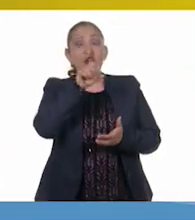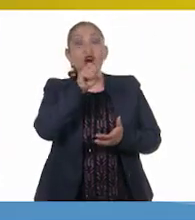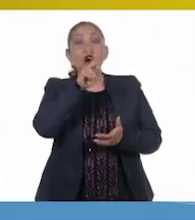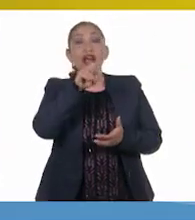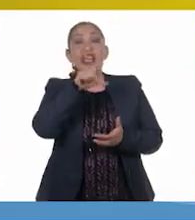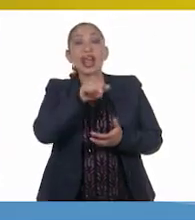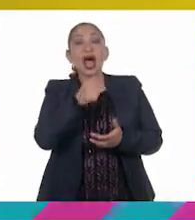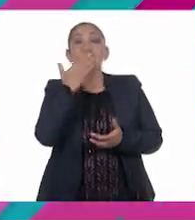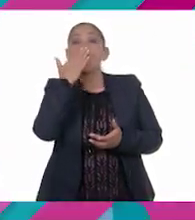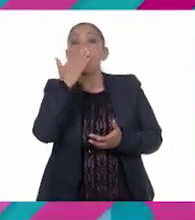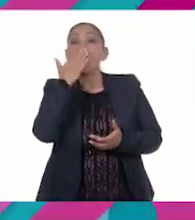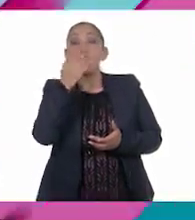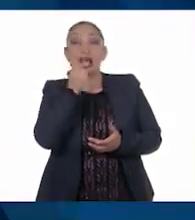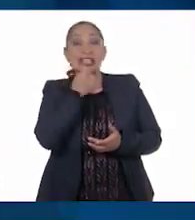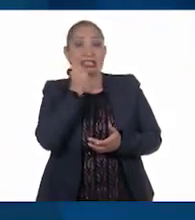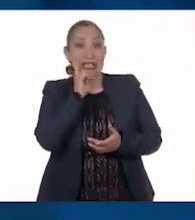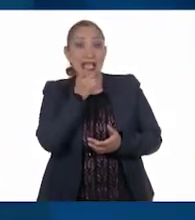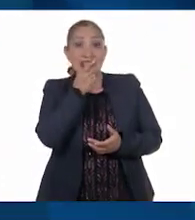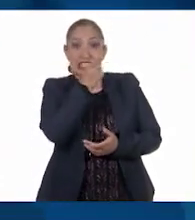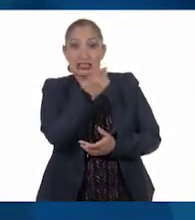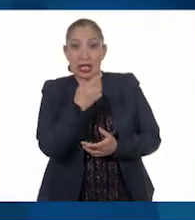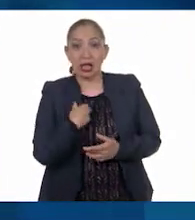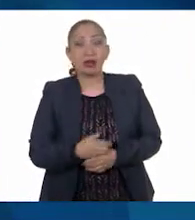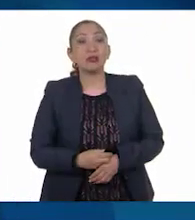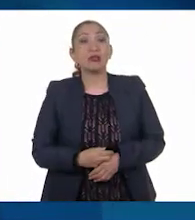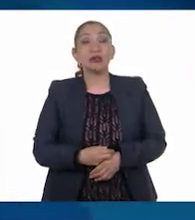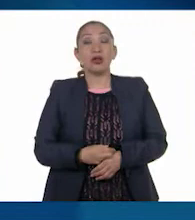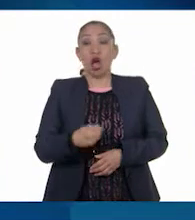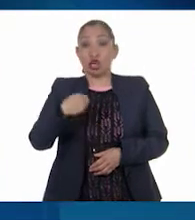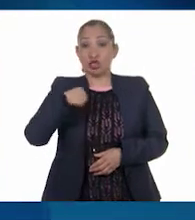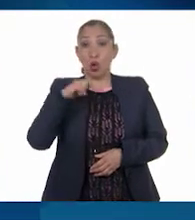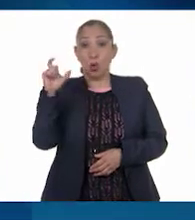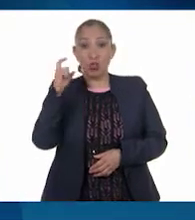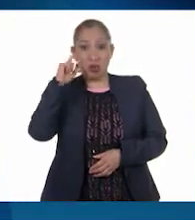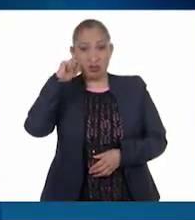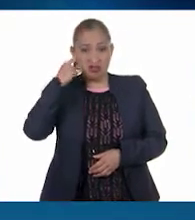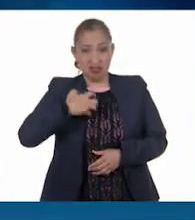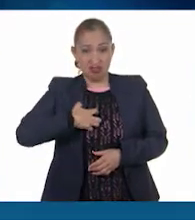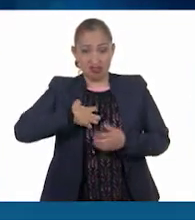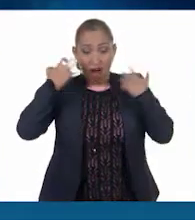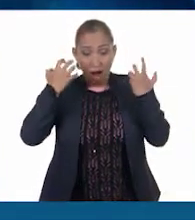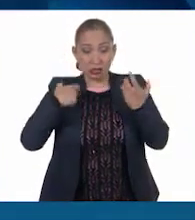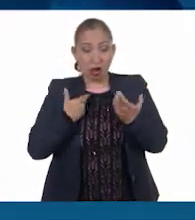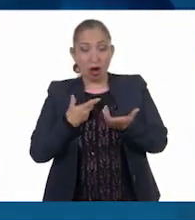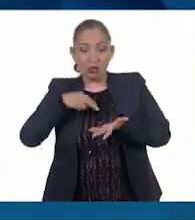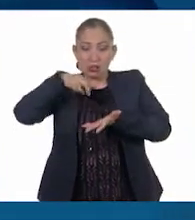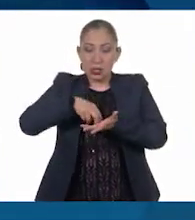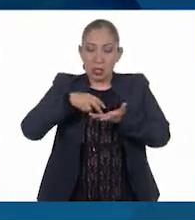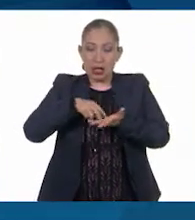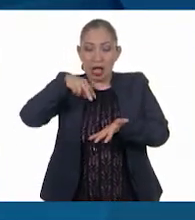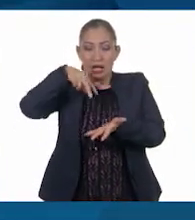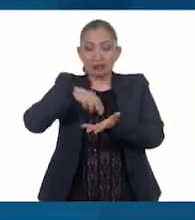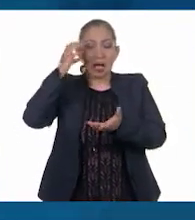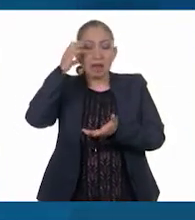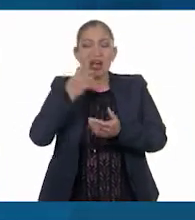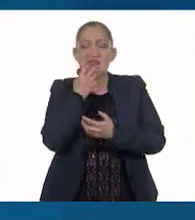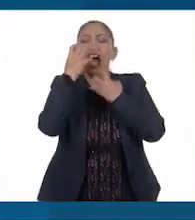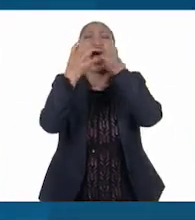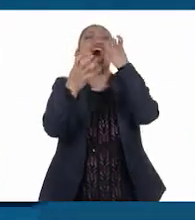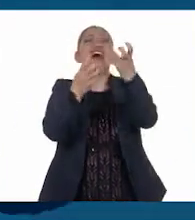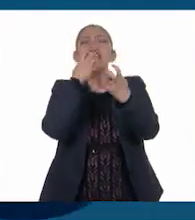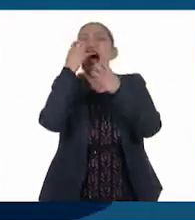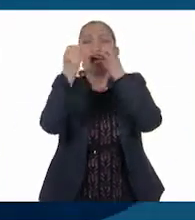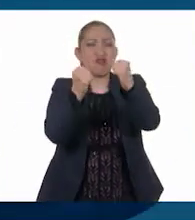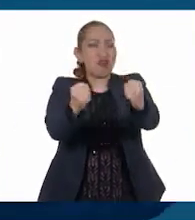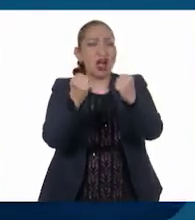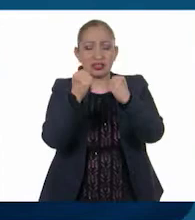de Sonora. Y Lorena nos dice, yo cuando me enojo, me pongo a saltar en mi cama y grito muy